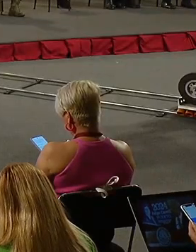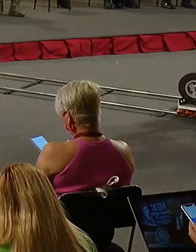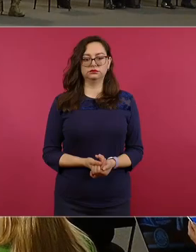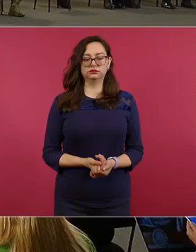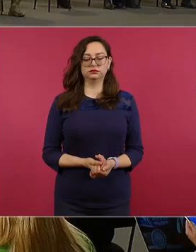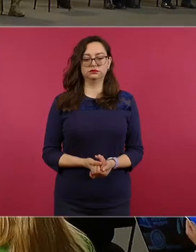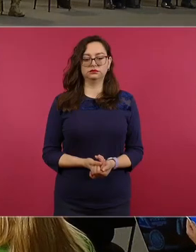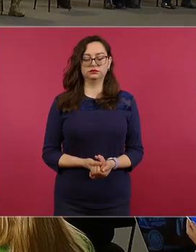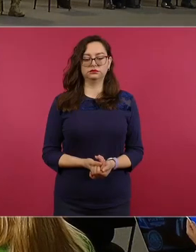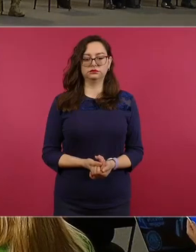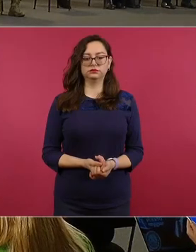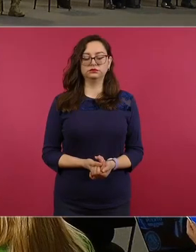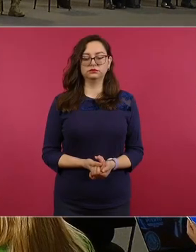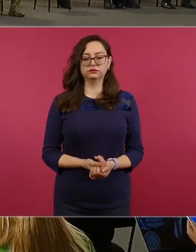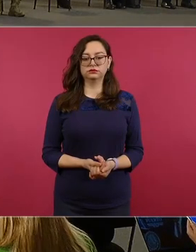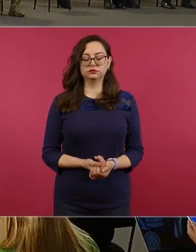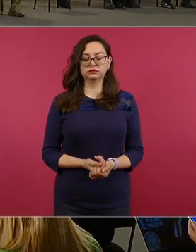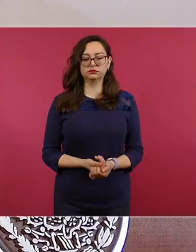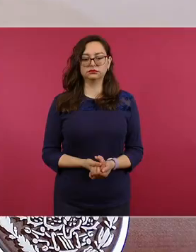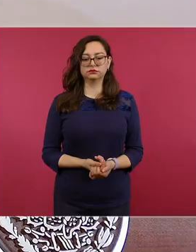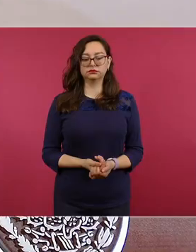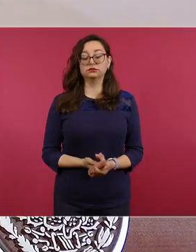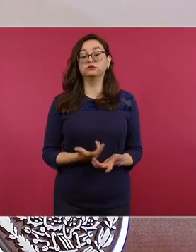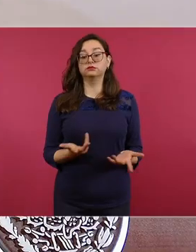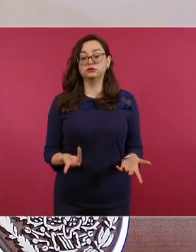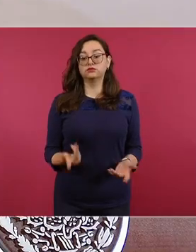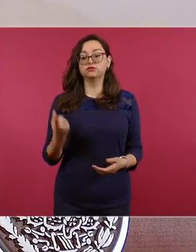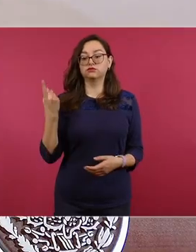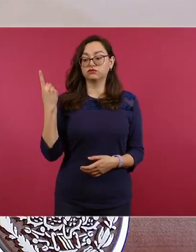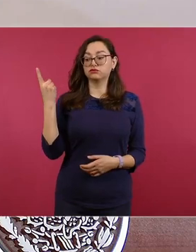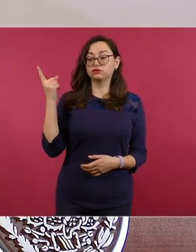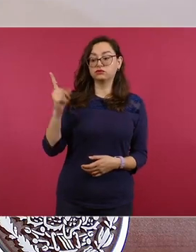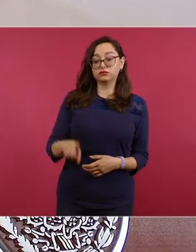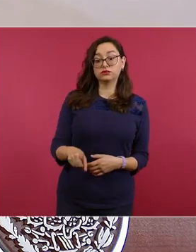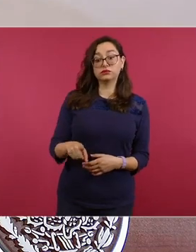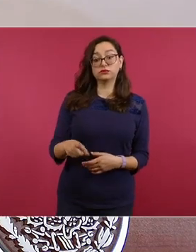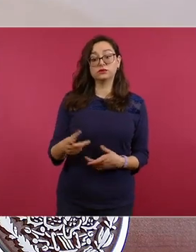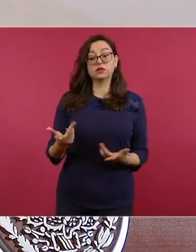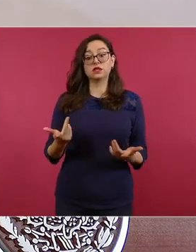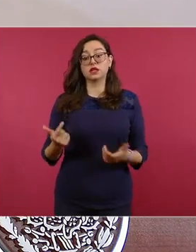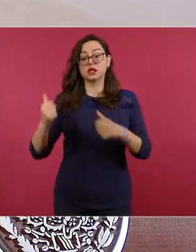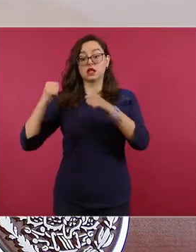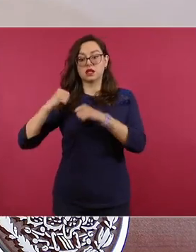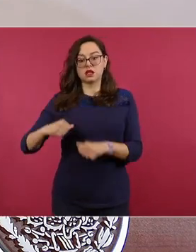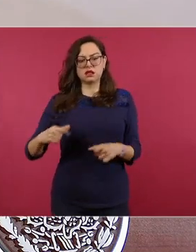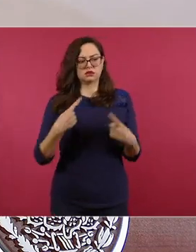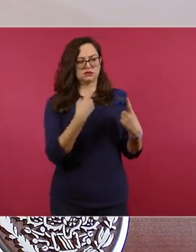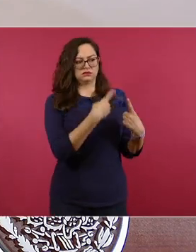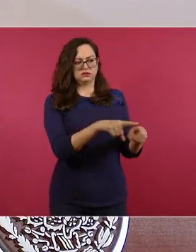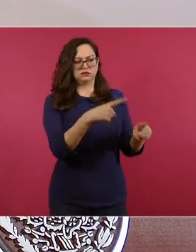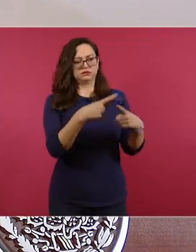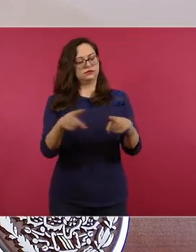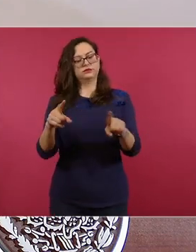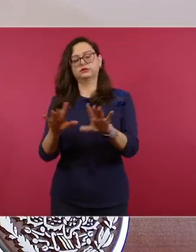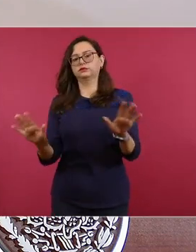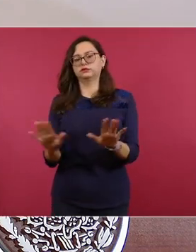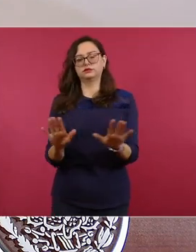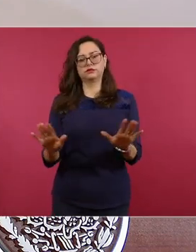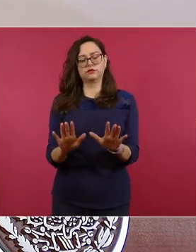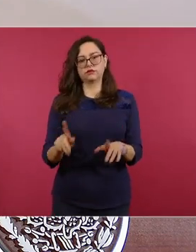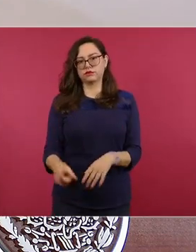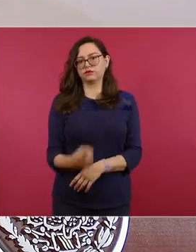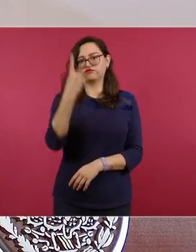fortalecer la capacidad de decisión, coordinación y gestión y resolver los cuellos de botella y vacío de autoridad que se